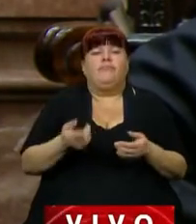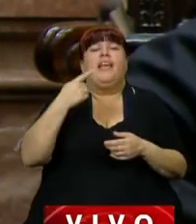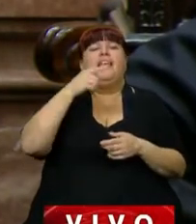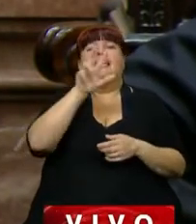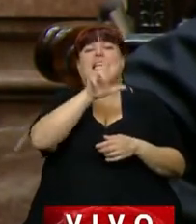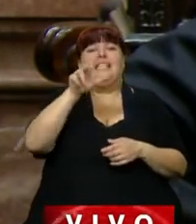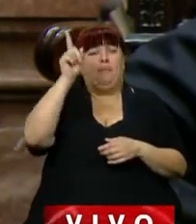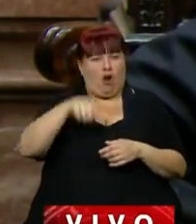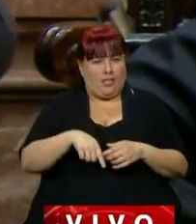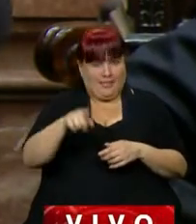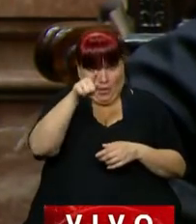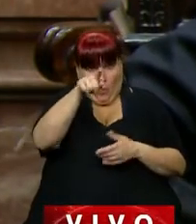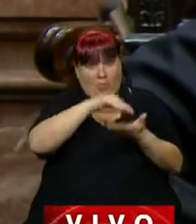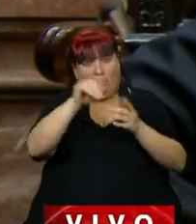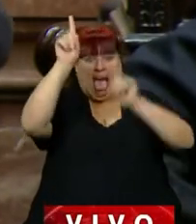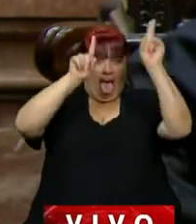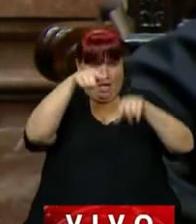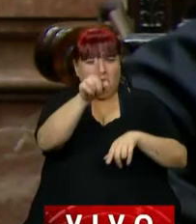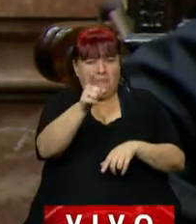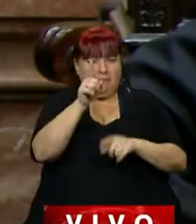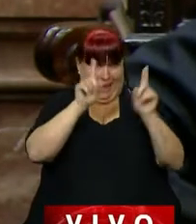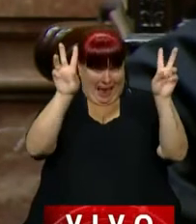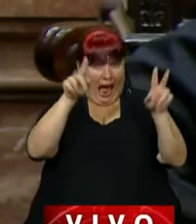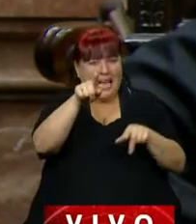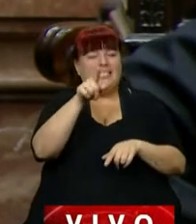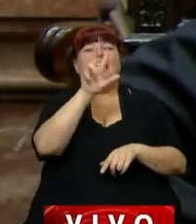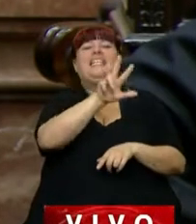el 33%, sí, usted, diputada, que me hace señas, usted me hace así,